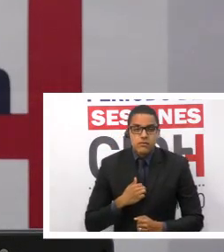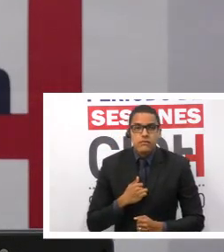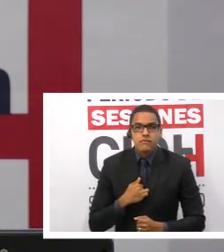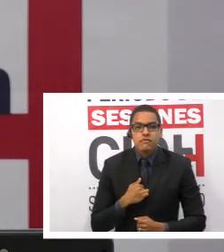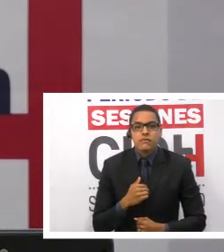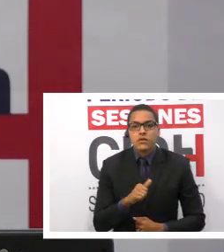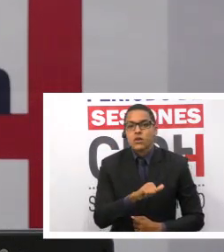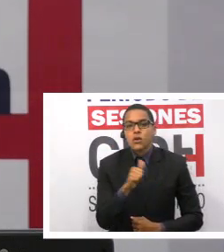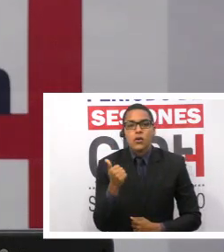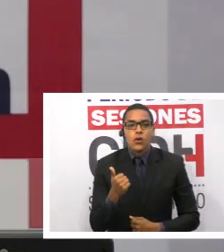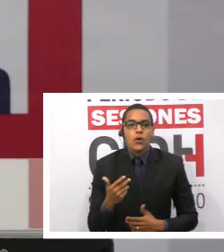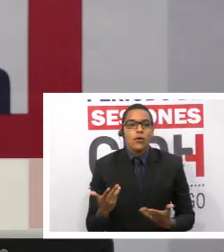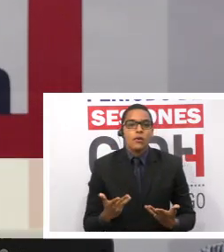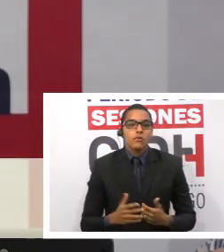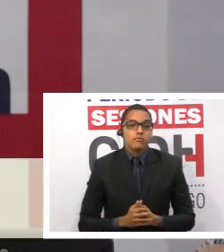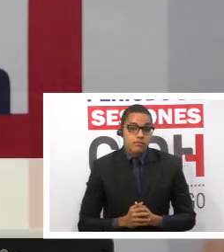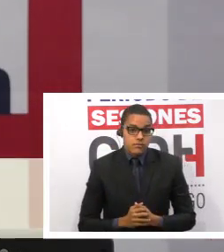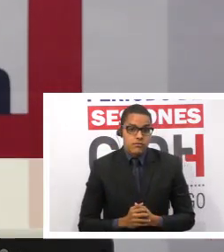es